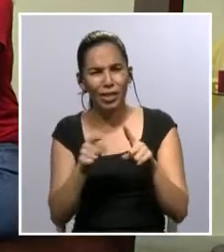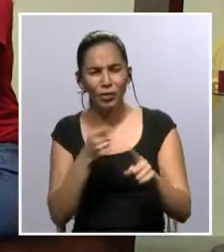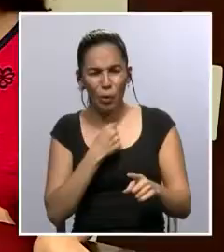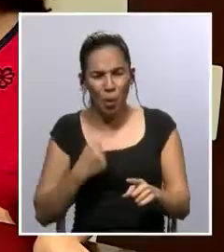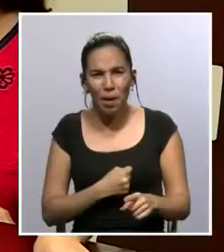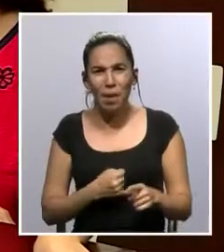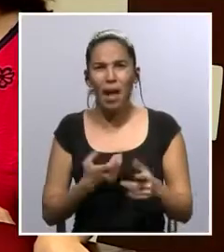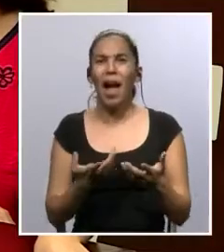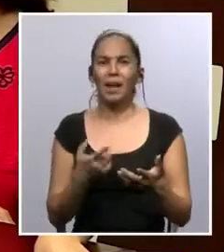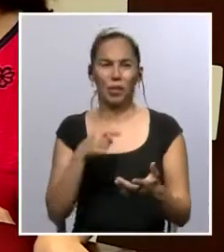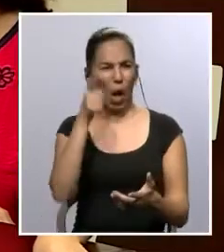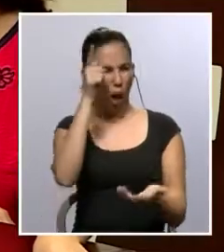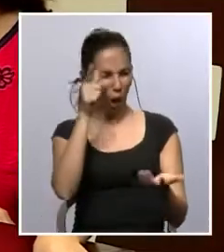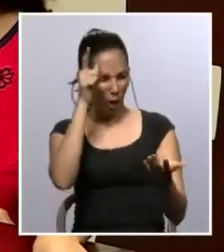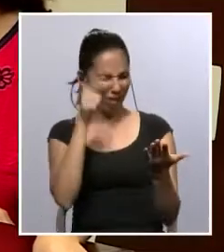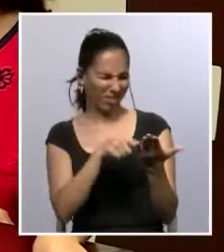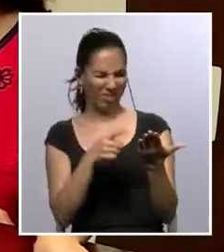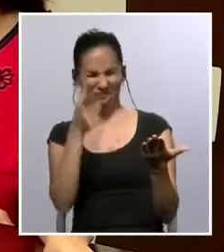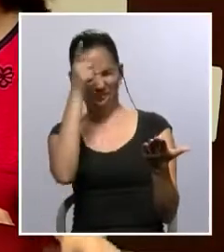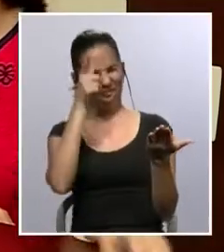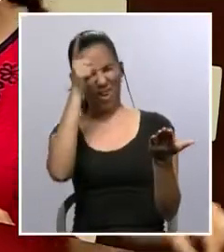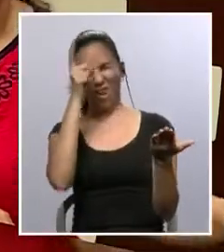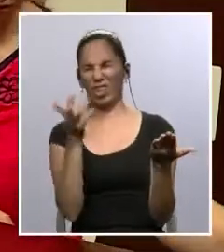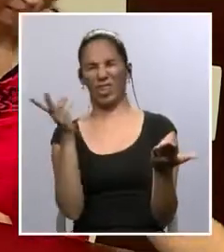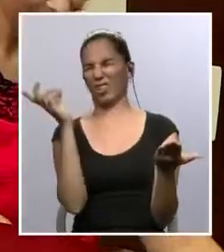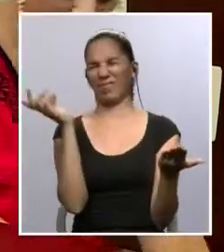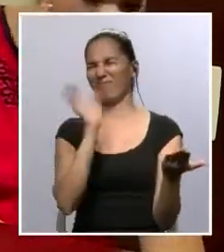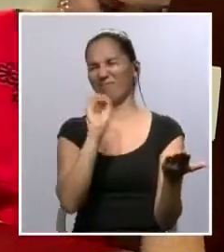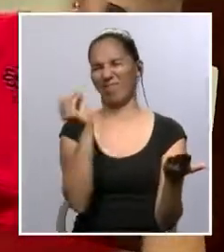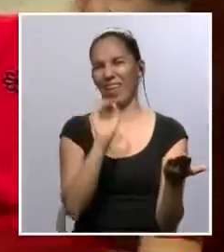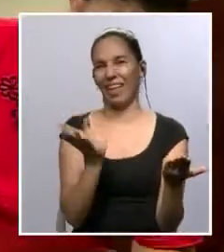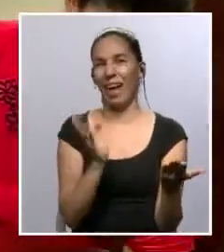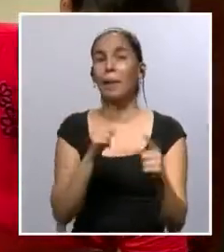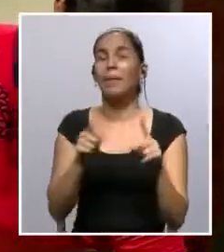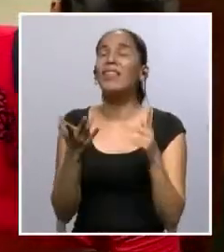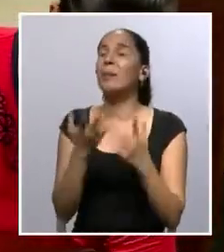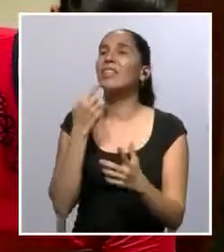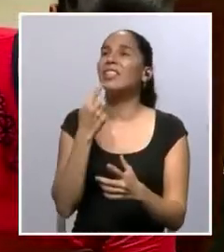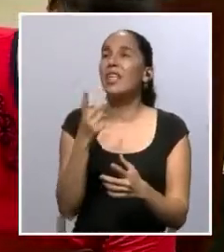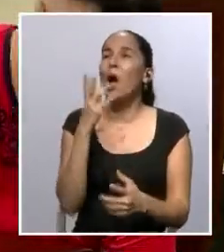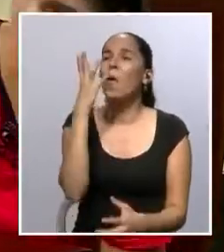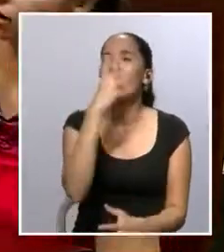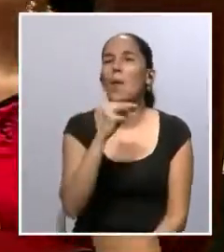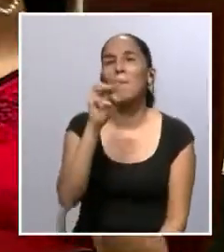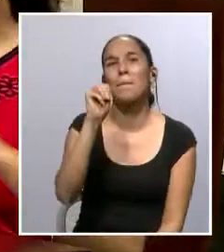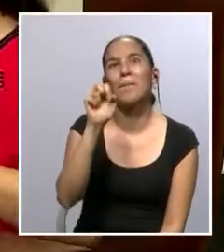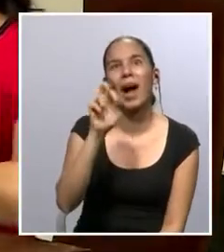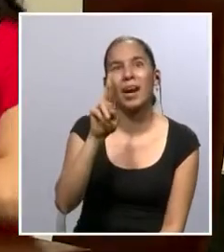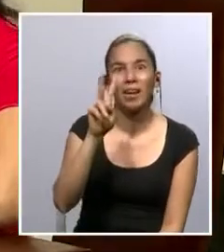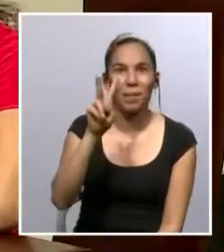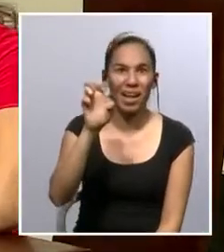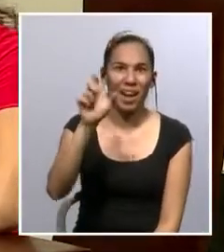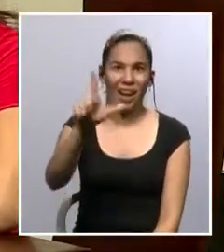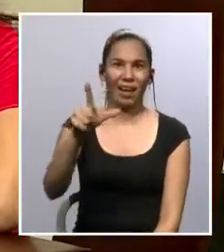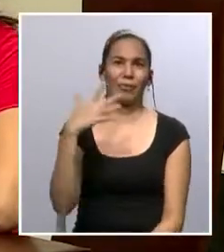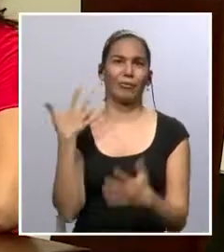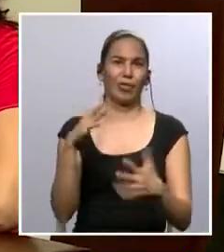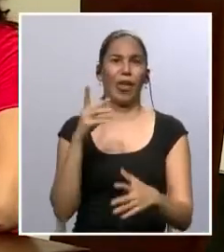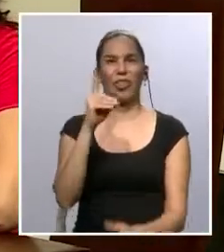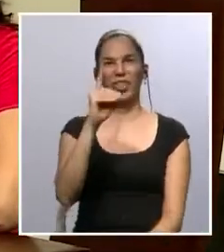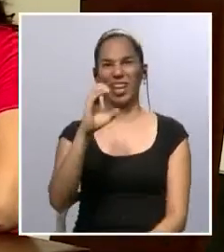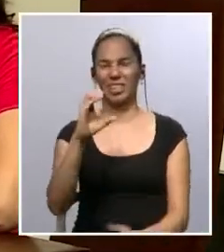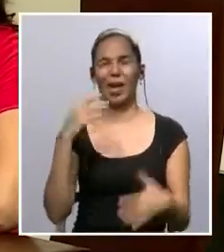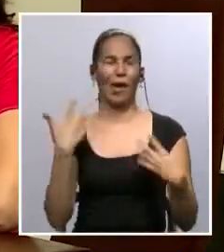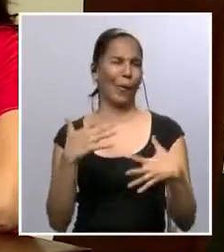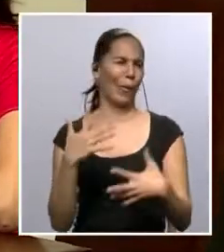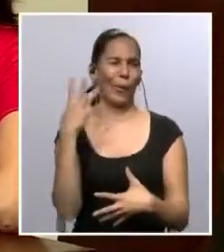tendría una explicación lógica. Allá en casa yo estoy seguro que más de un chico dice, uy, qué bonito el universo Marvel, uy, qué bueno el universo DC y